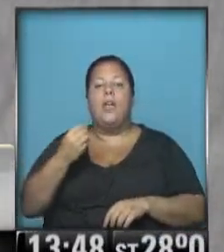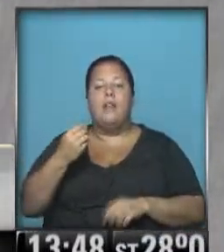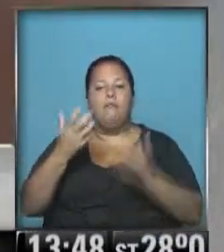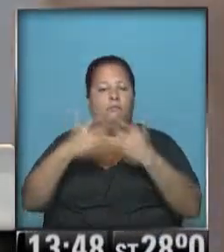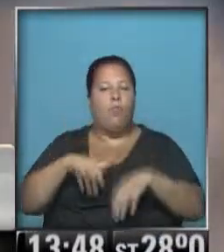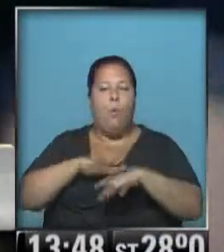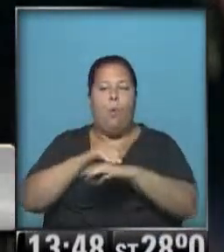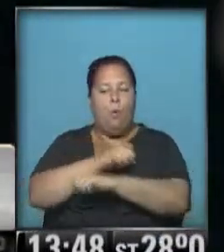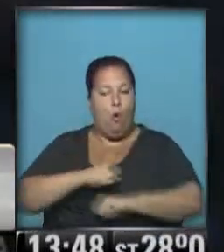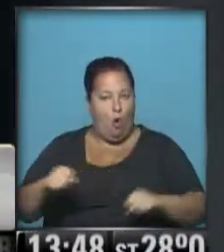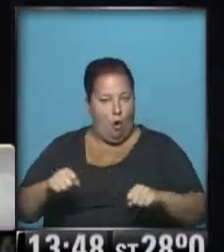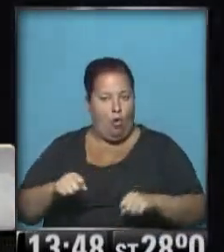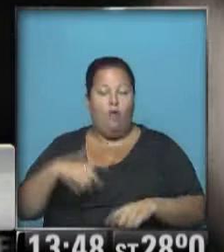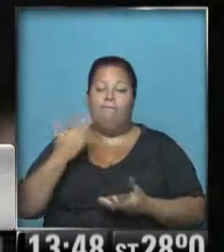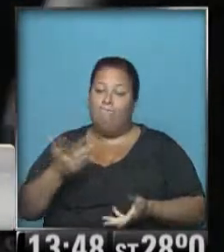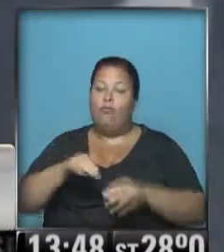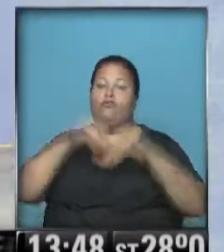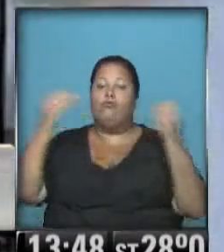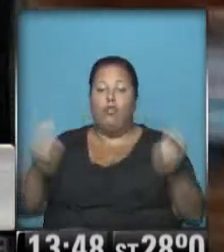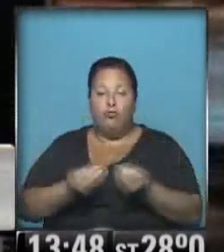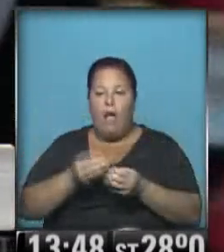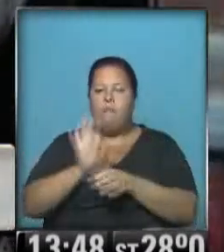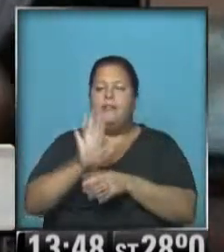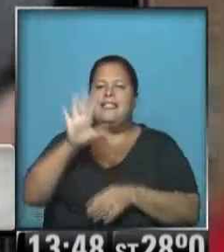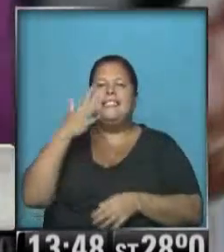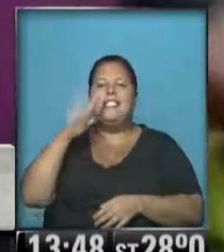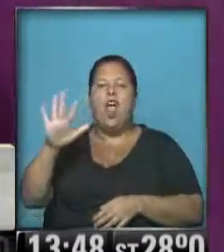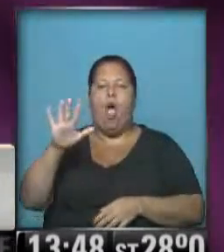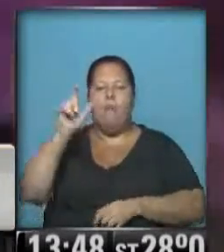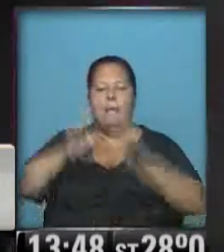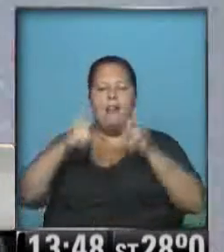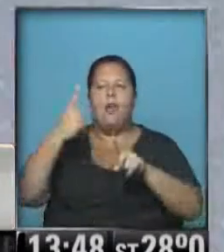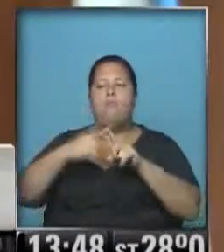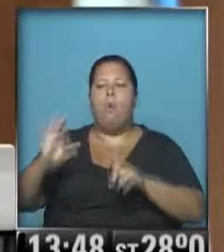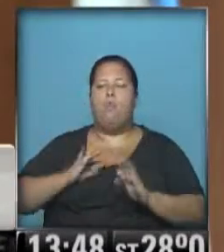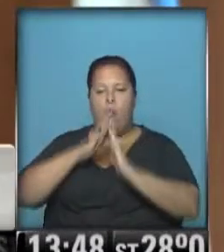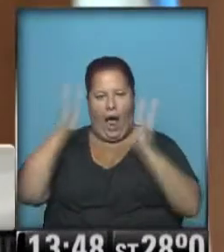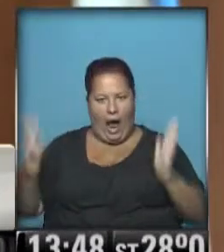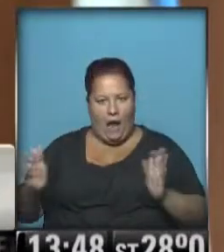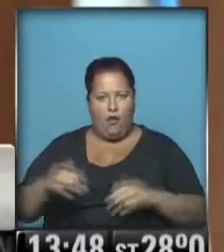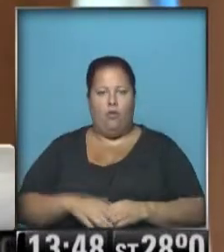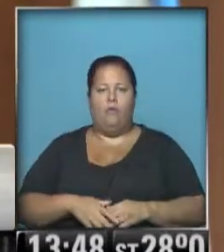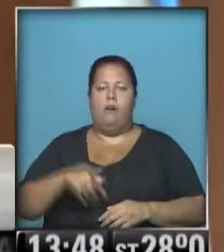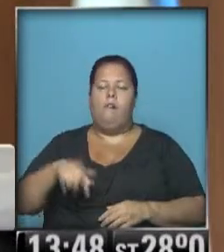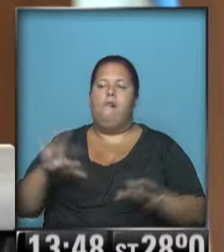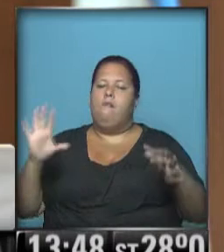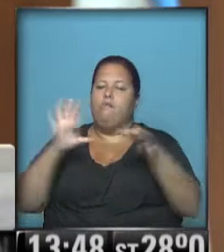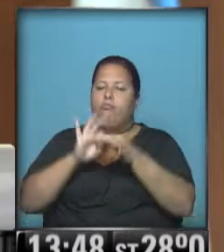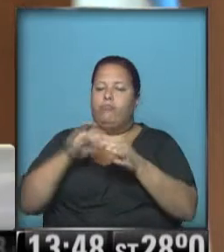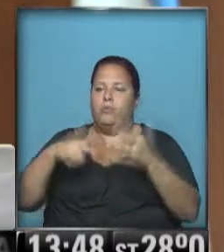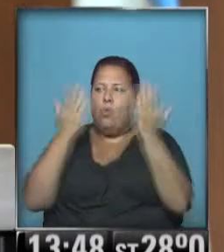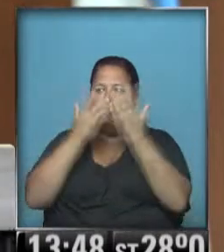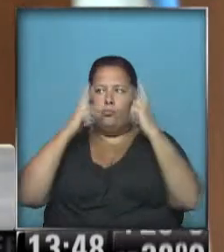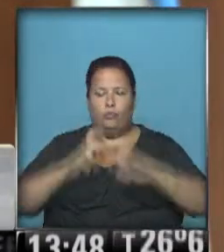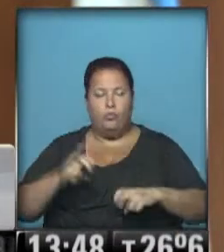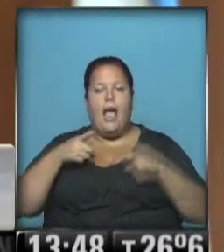al sobrepeso, lo cual totaliza cerca de 5.000 casos al año. Lo que se ha relacionado en estos estudios